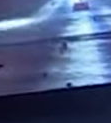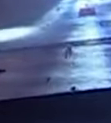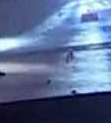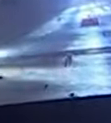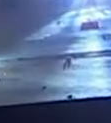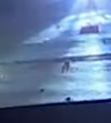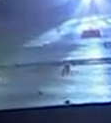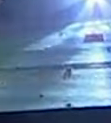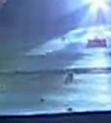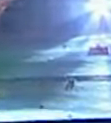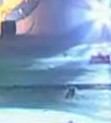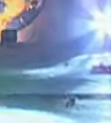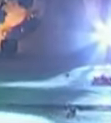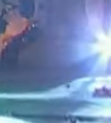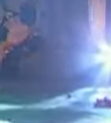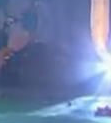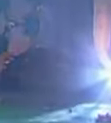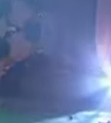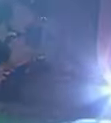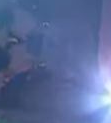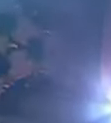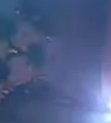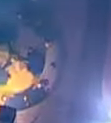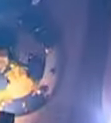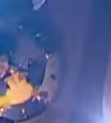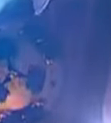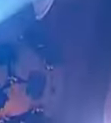volvemos a empezar. Santos